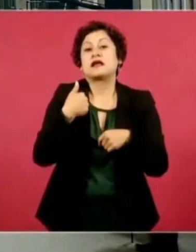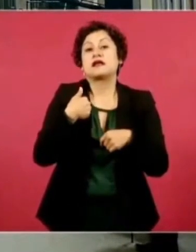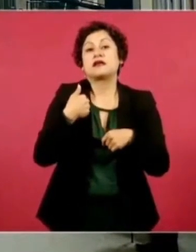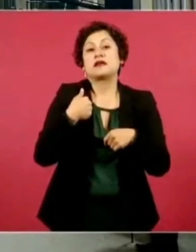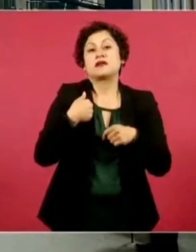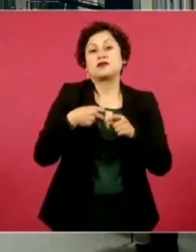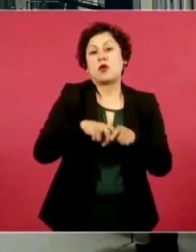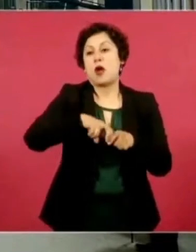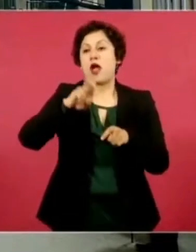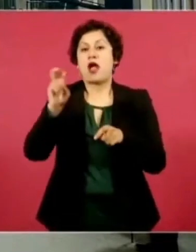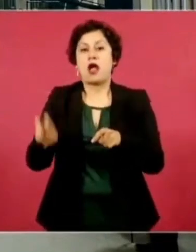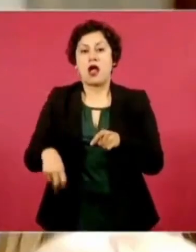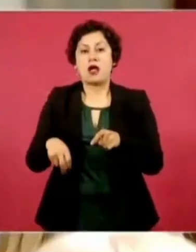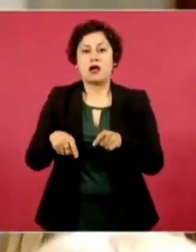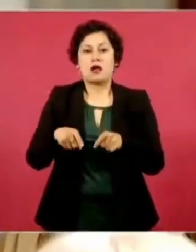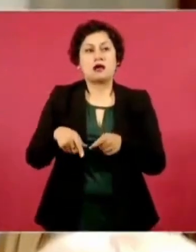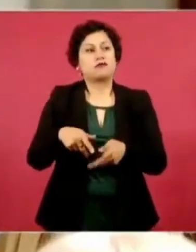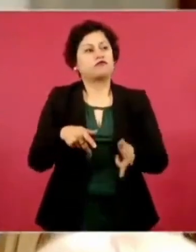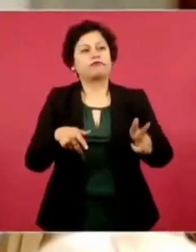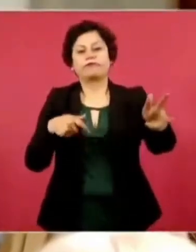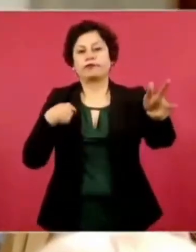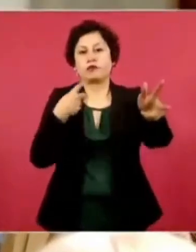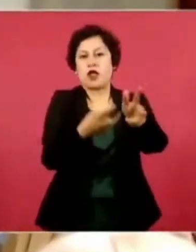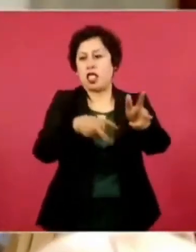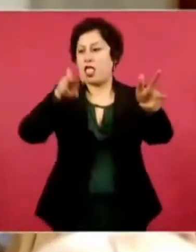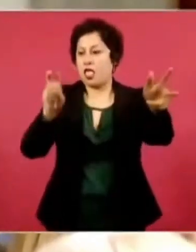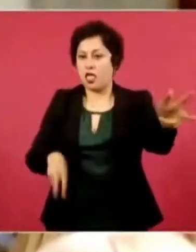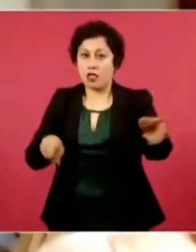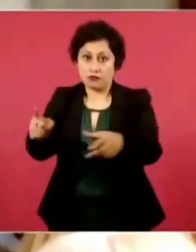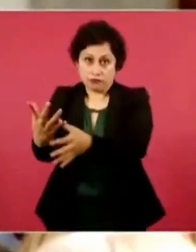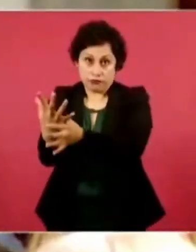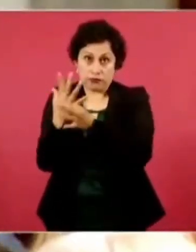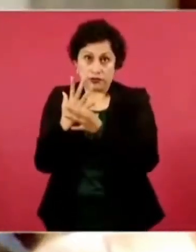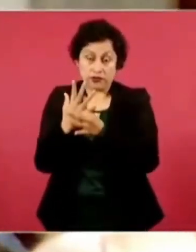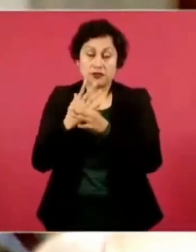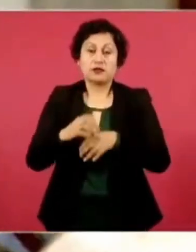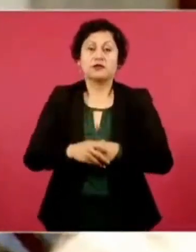de largo. 2 policías, uno de ellos logra